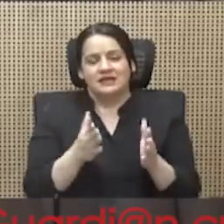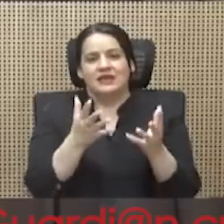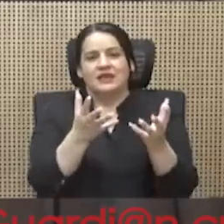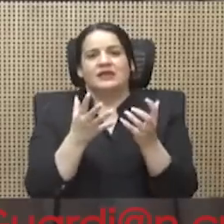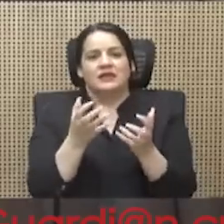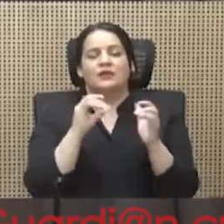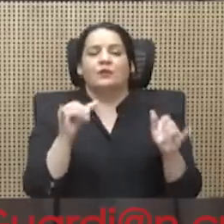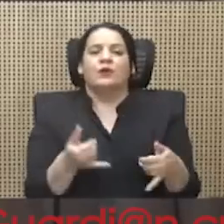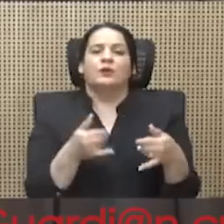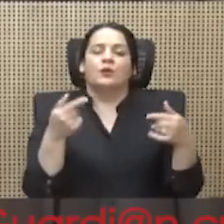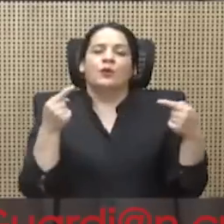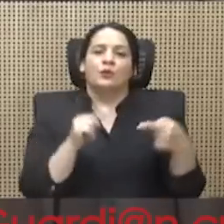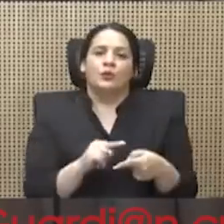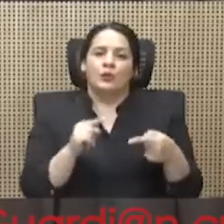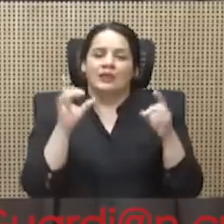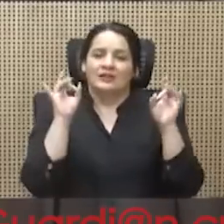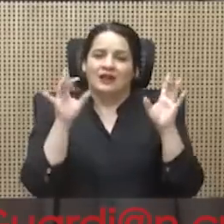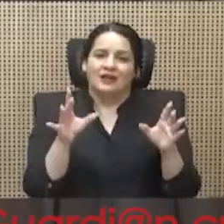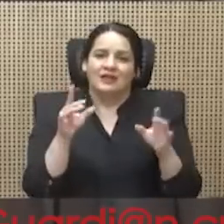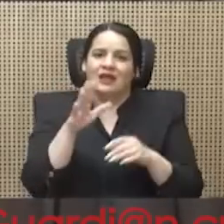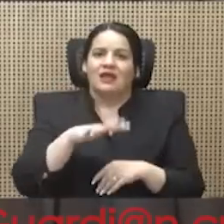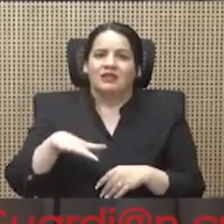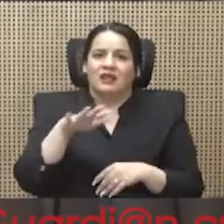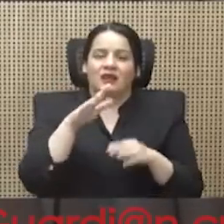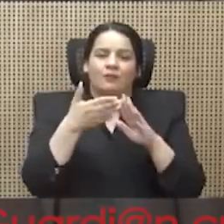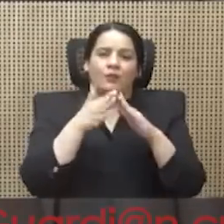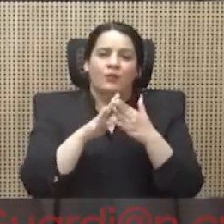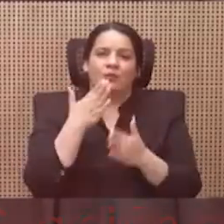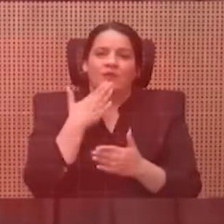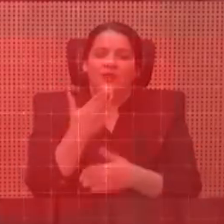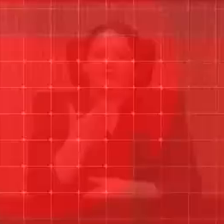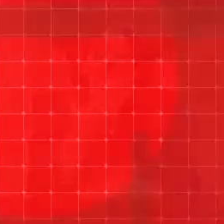la tragedia del pueblo Muchas gracias y buenas tardes